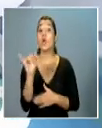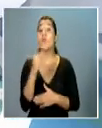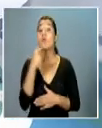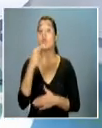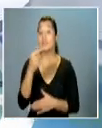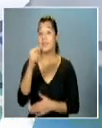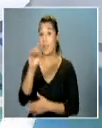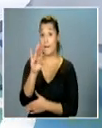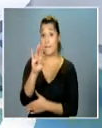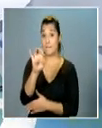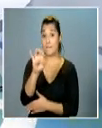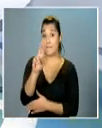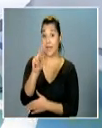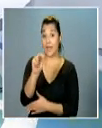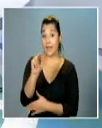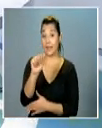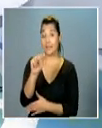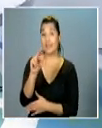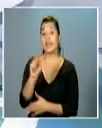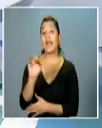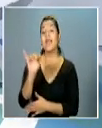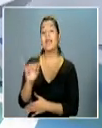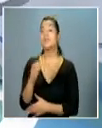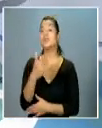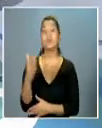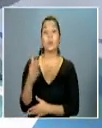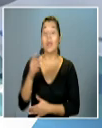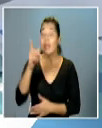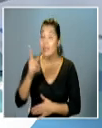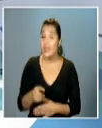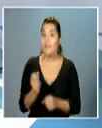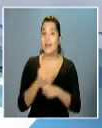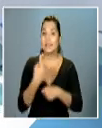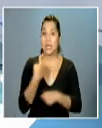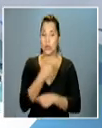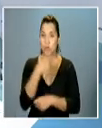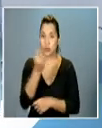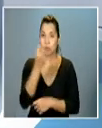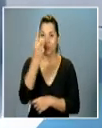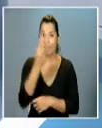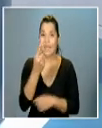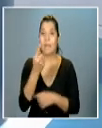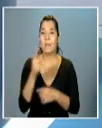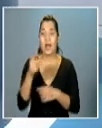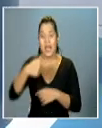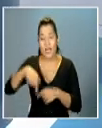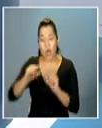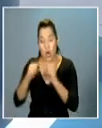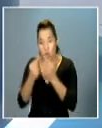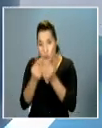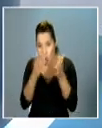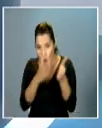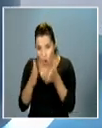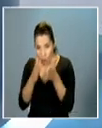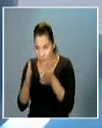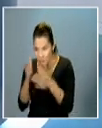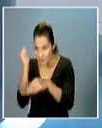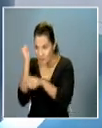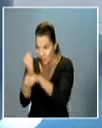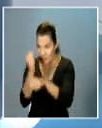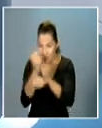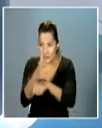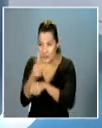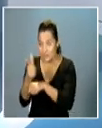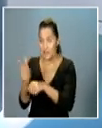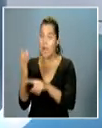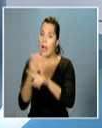Bernan, como dijo la señora fiscal, esto lo que nos debe dar a entender es que el crimen organizado cada vez está penetrando más Costa Rica. Este es el